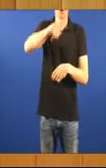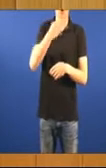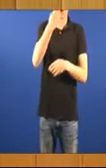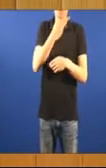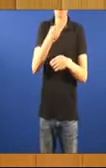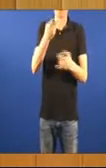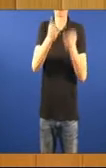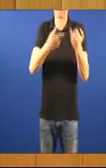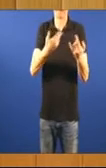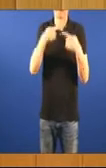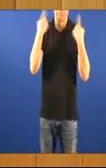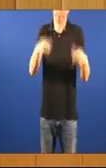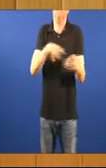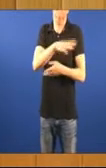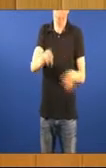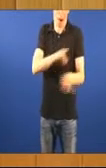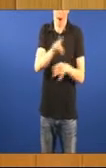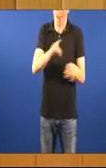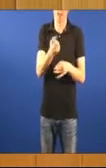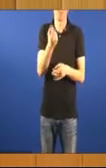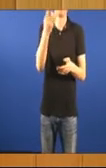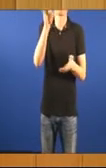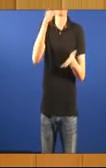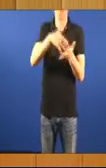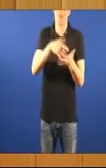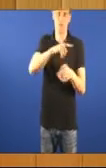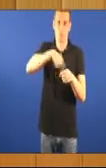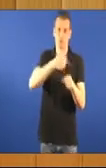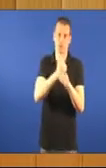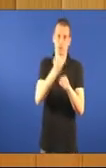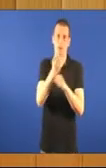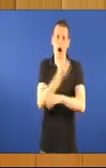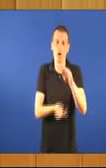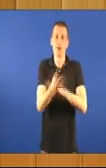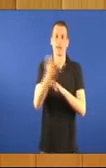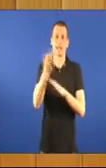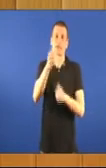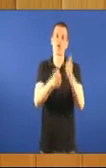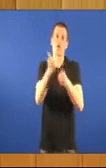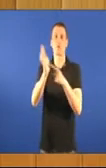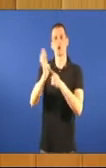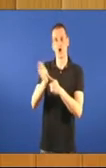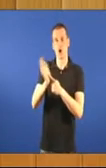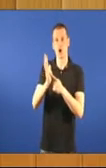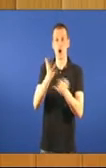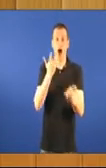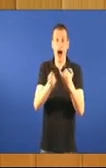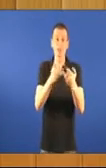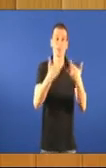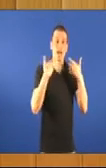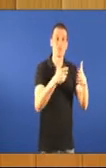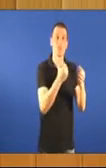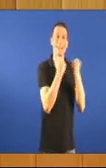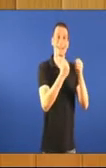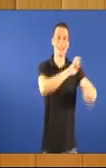14.000 postos de traballo que sei que iba a crear o concurso eólico. Pero o certo é que as renováveis eran un sector no que Galiza estaba